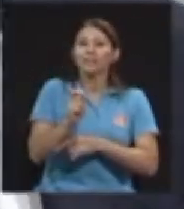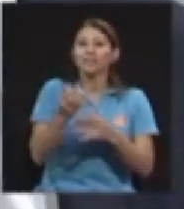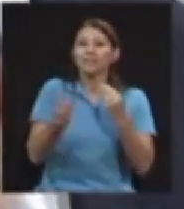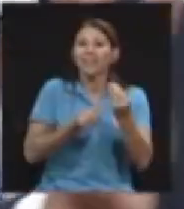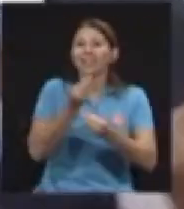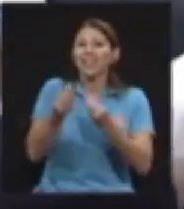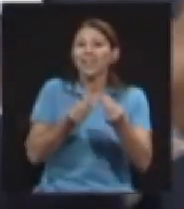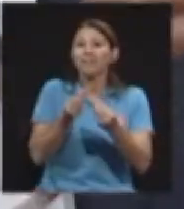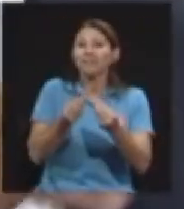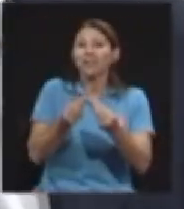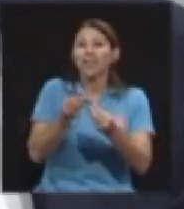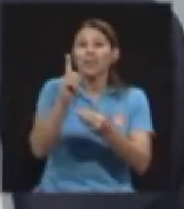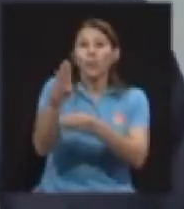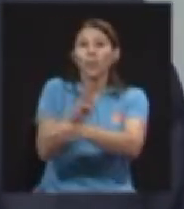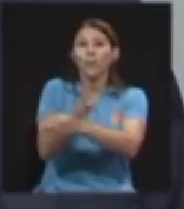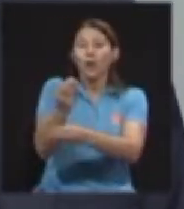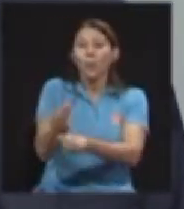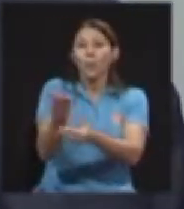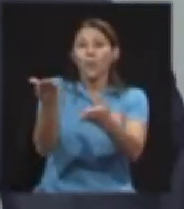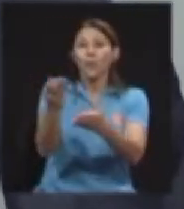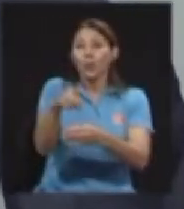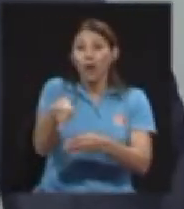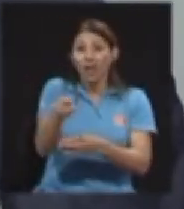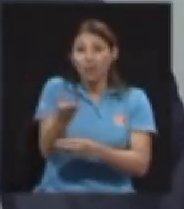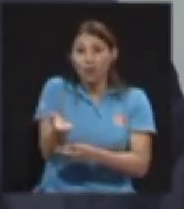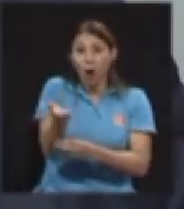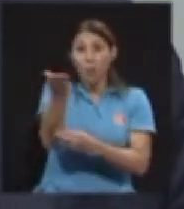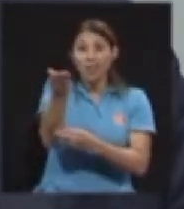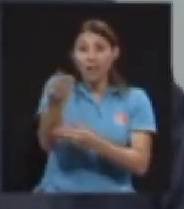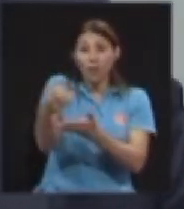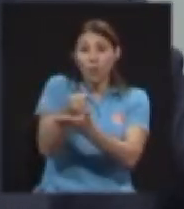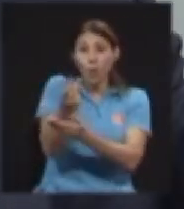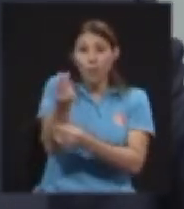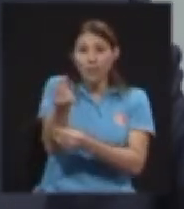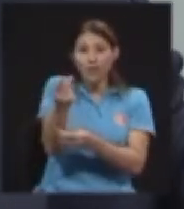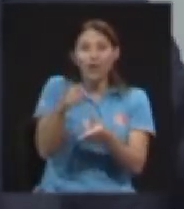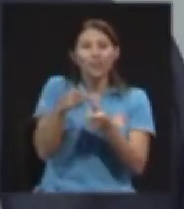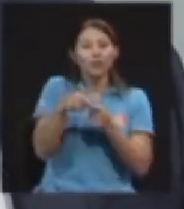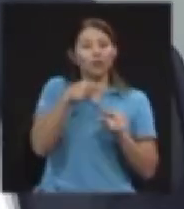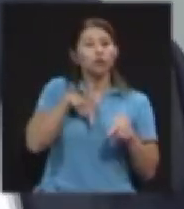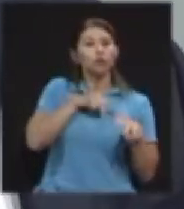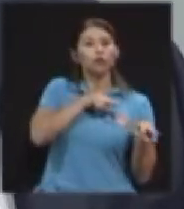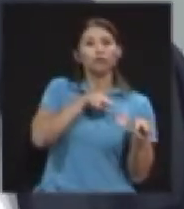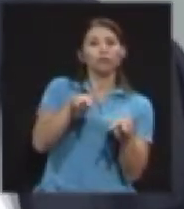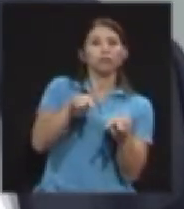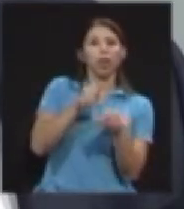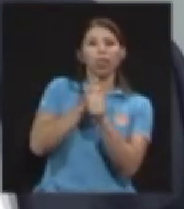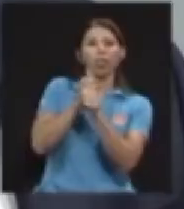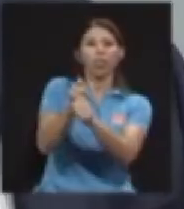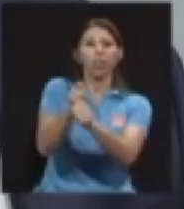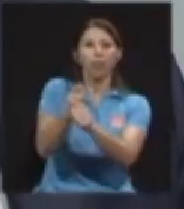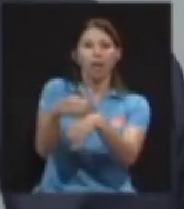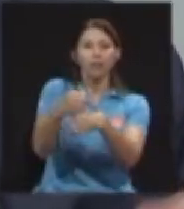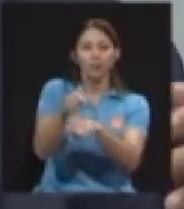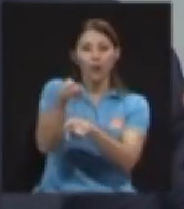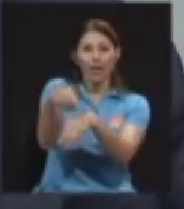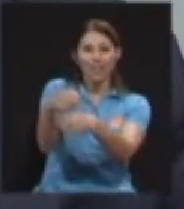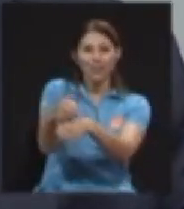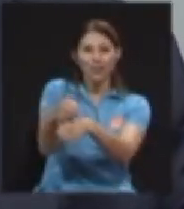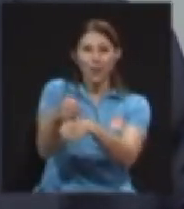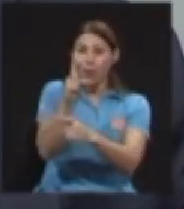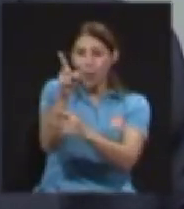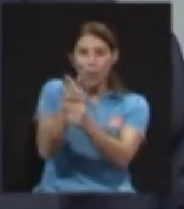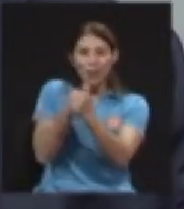todas nosotras seguidoras nos fuimos detrás de lo que hacía el líder. O sea, había un líder y varias seguidoras. Y entonces